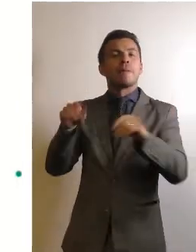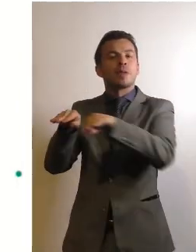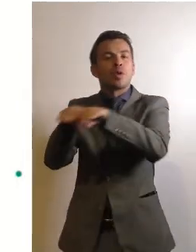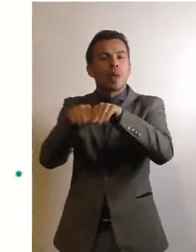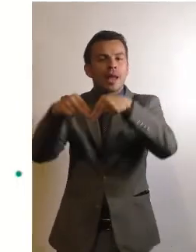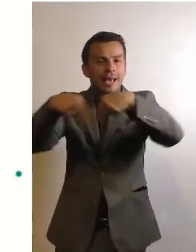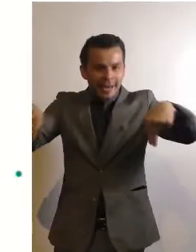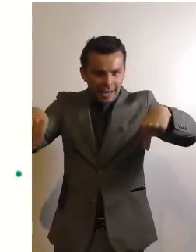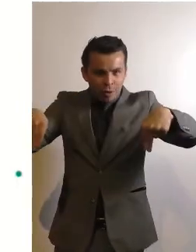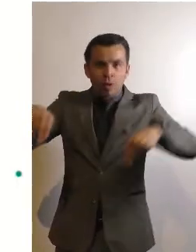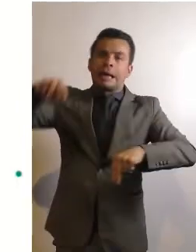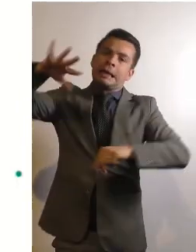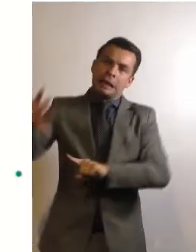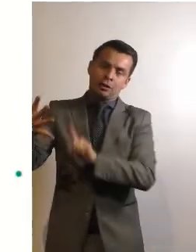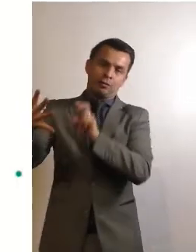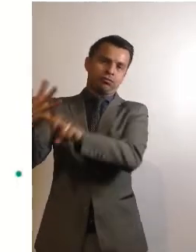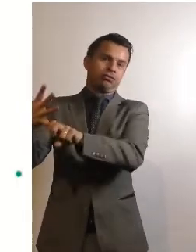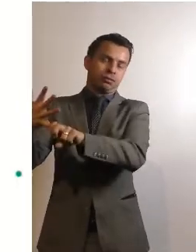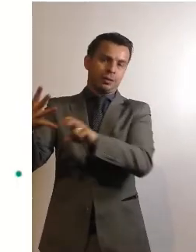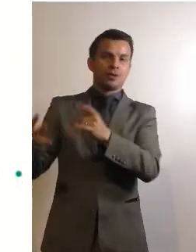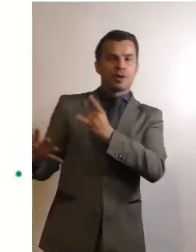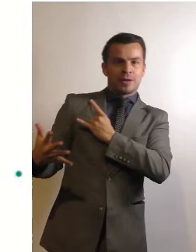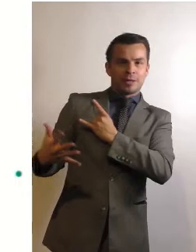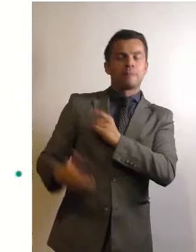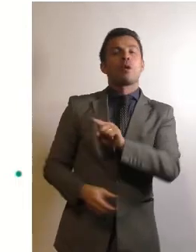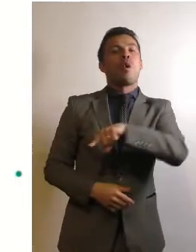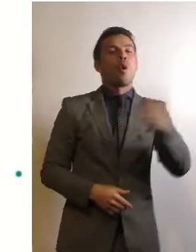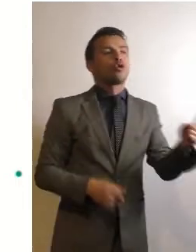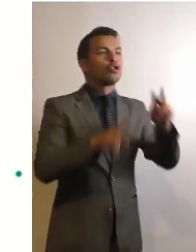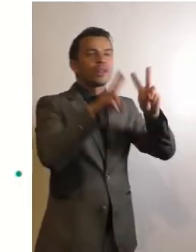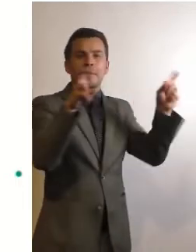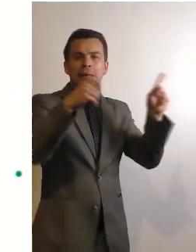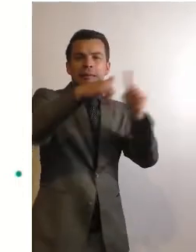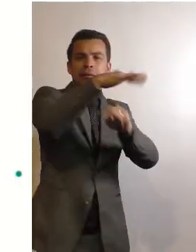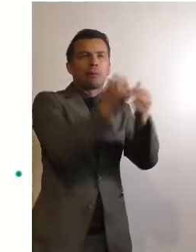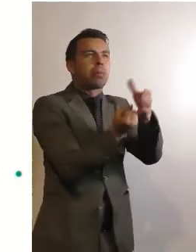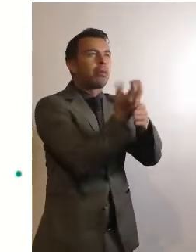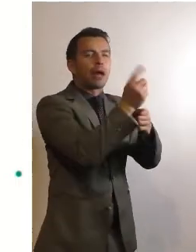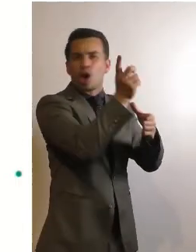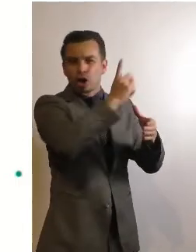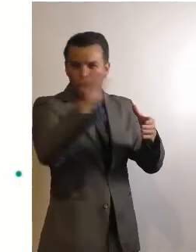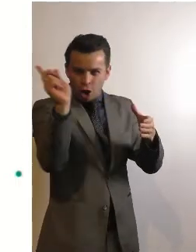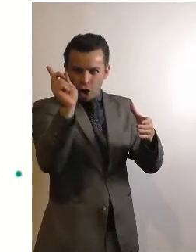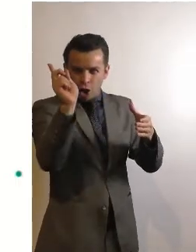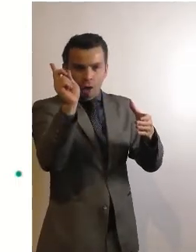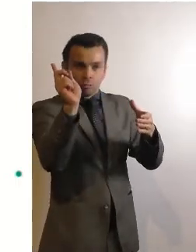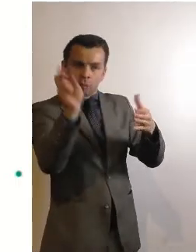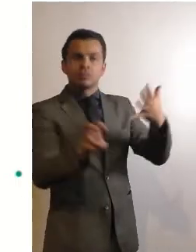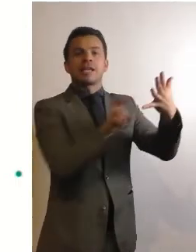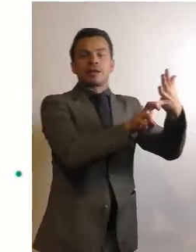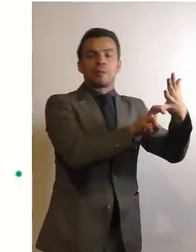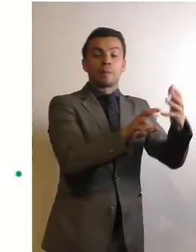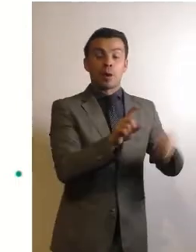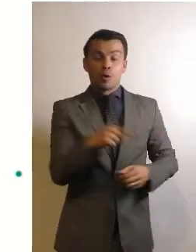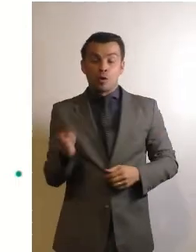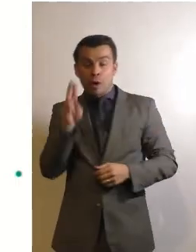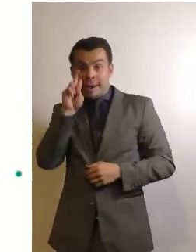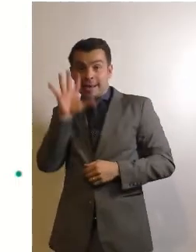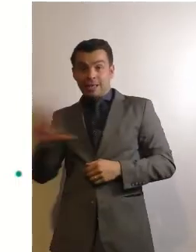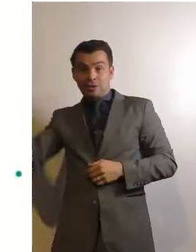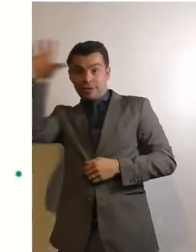energía asequible y no contaminación, y el quinto lugar a nivel nacional entre